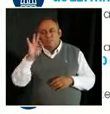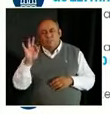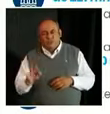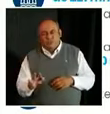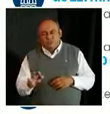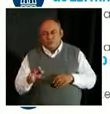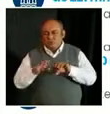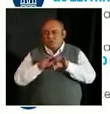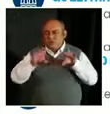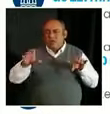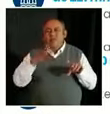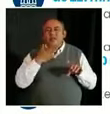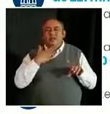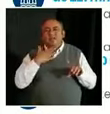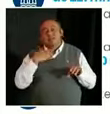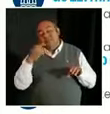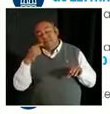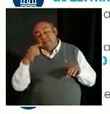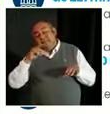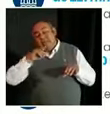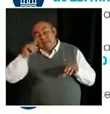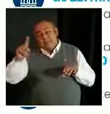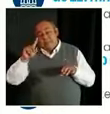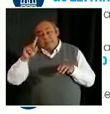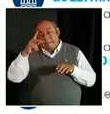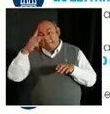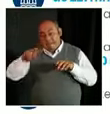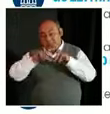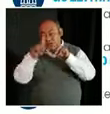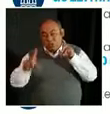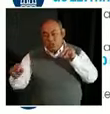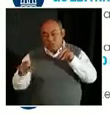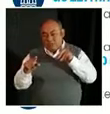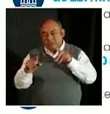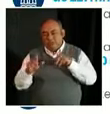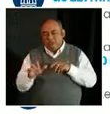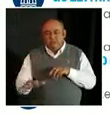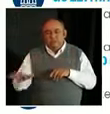gas del centro del país, y particularmente el Bajío,